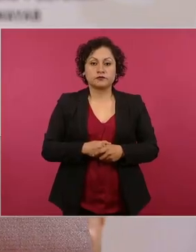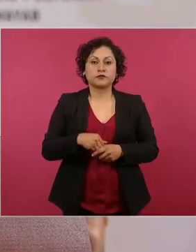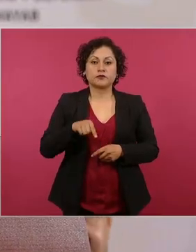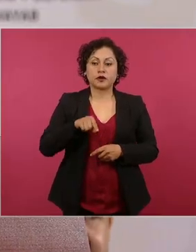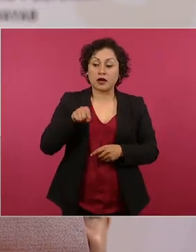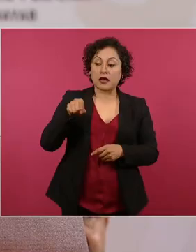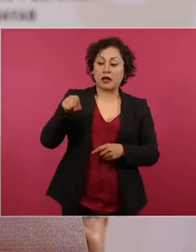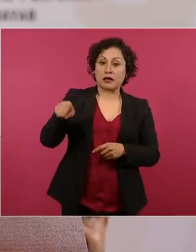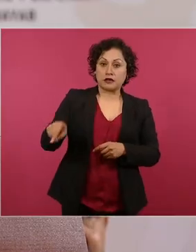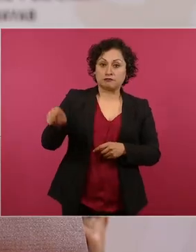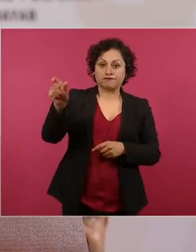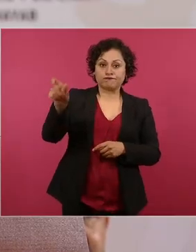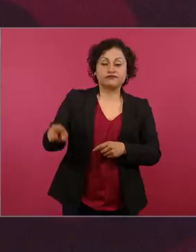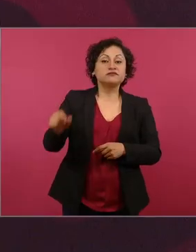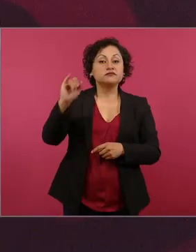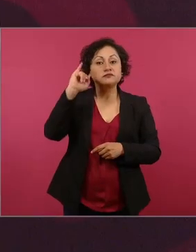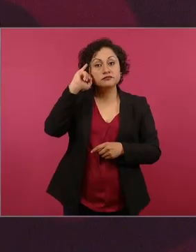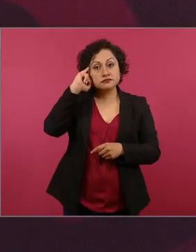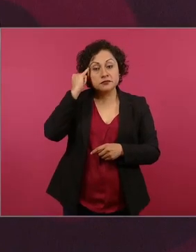mazateco